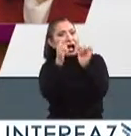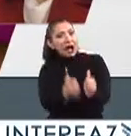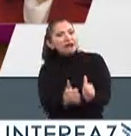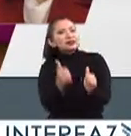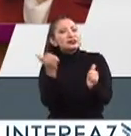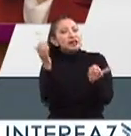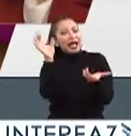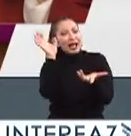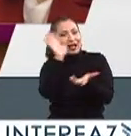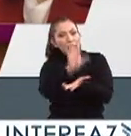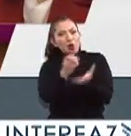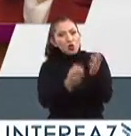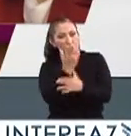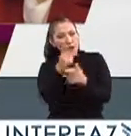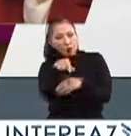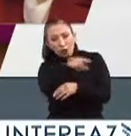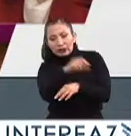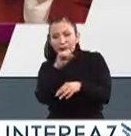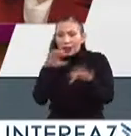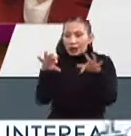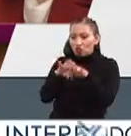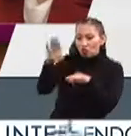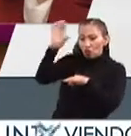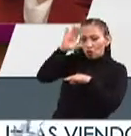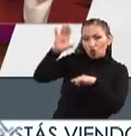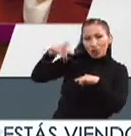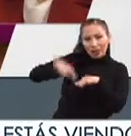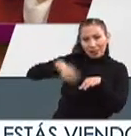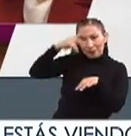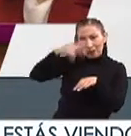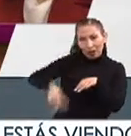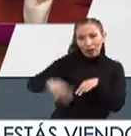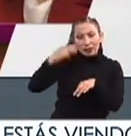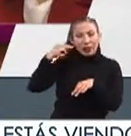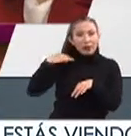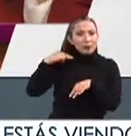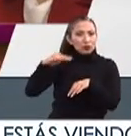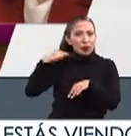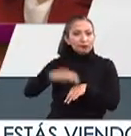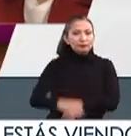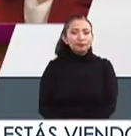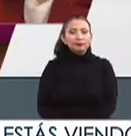contemporáneo mexicano, sino también se teja con las raíces culturales de nuestro país y de Michoacán.